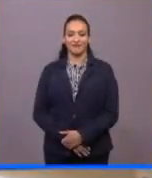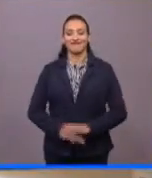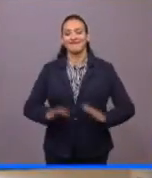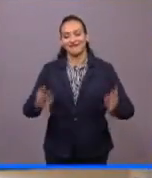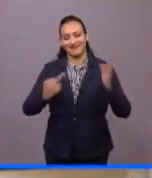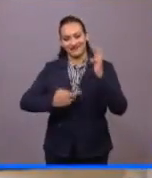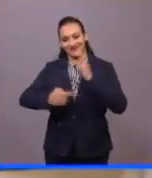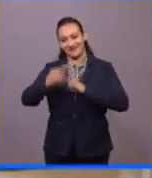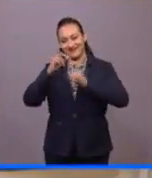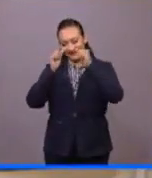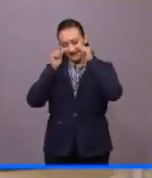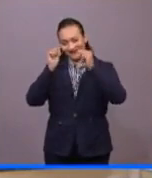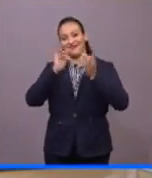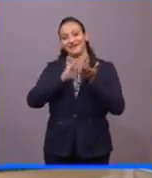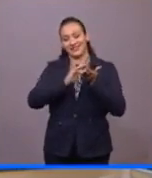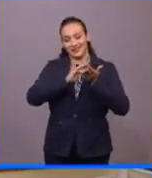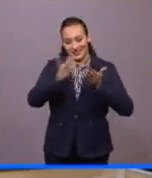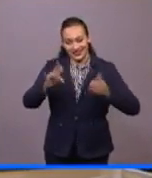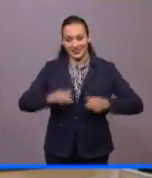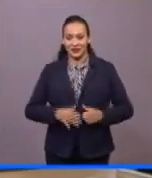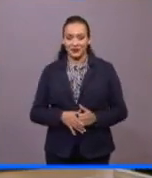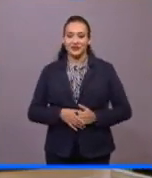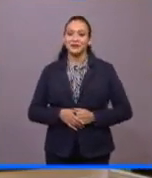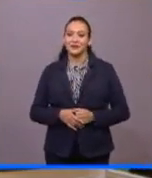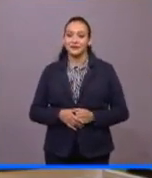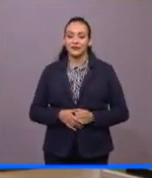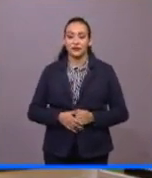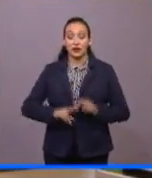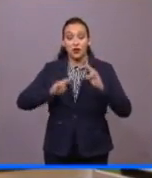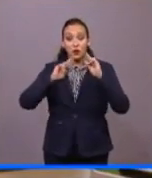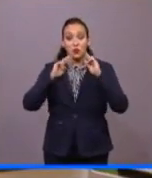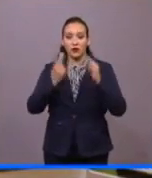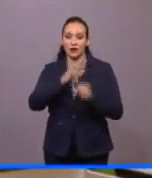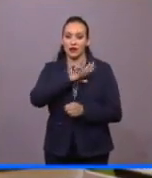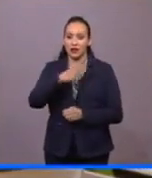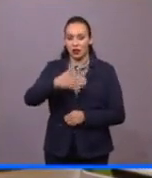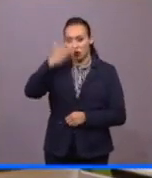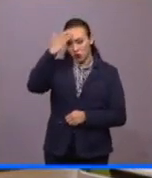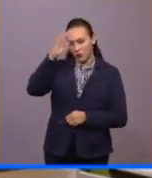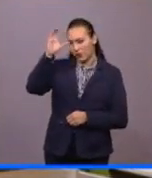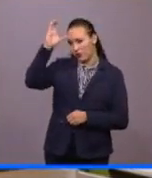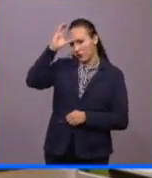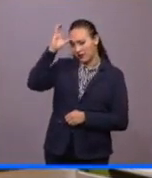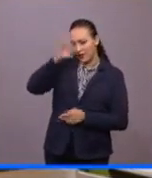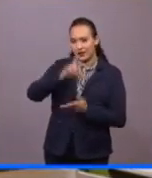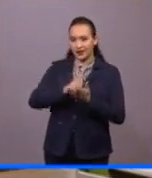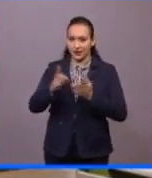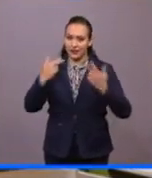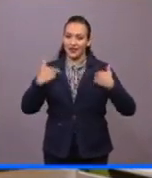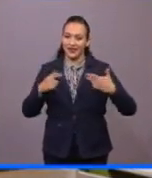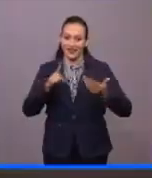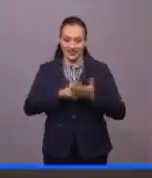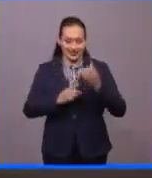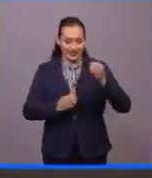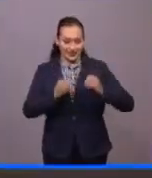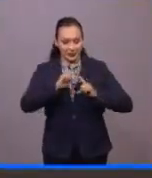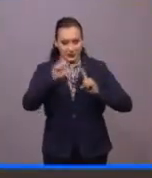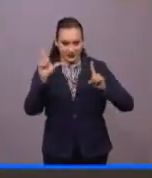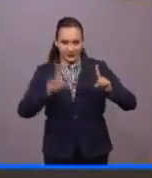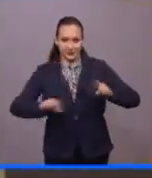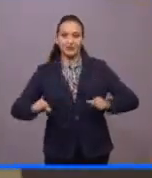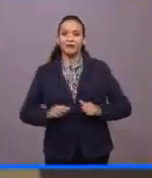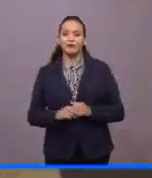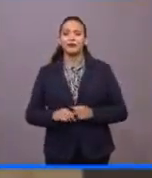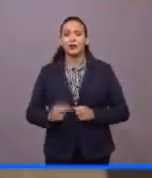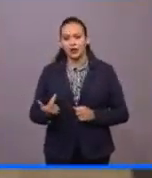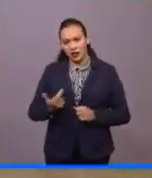Ya estamos de regreso, gracias por continuar con nosotros. La Unidad General de Conocimiento Científico y Derechos Humanos de la Suprema Corte